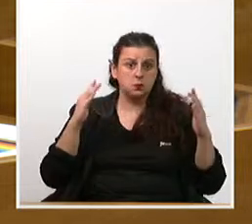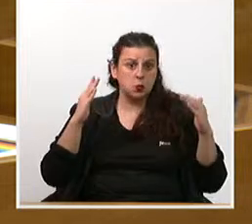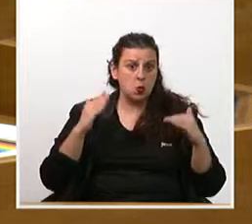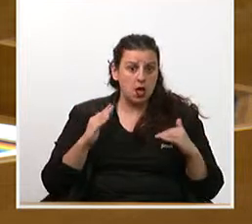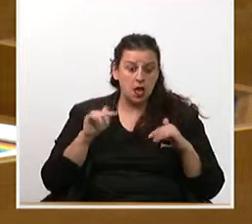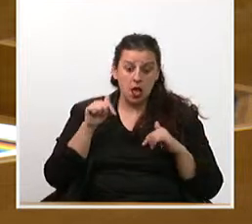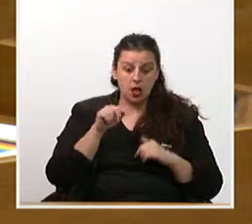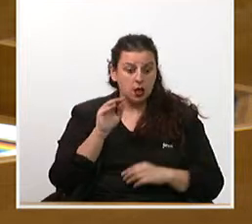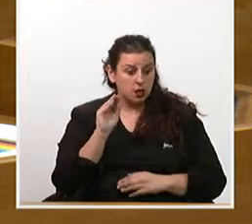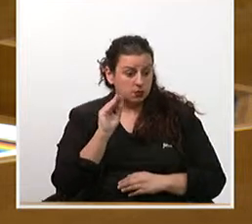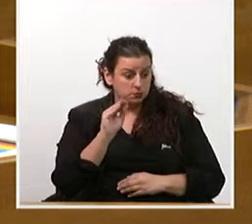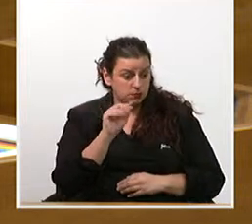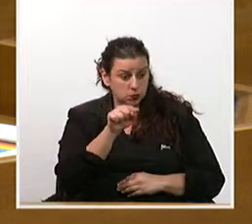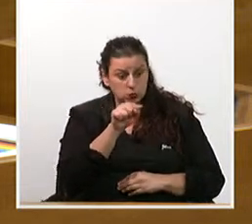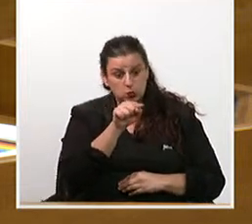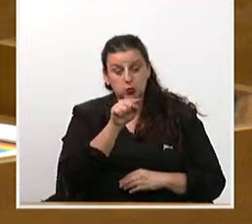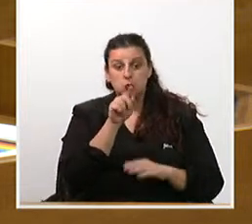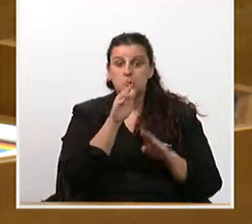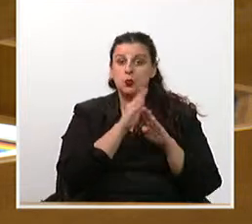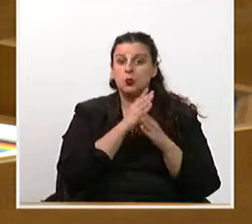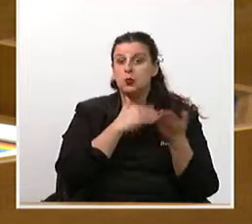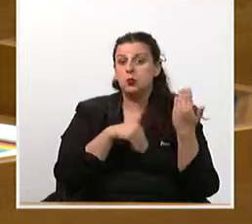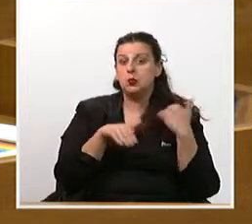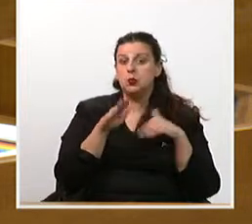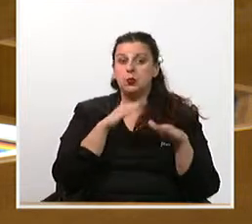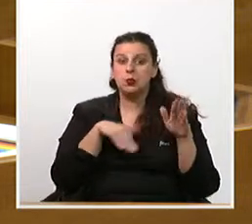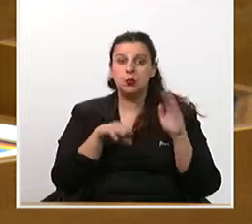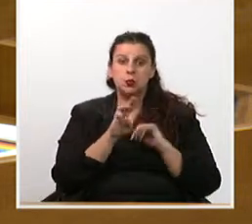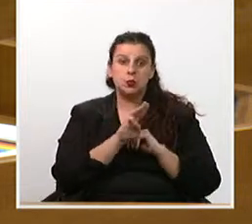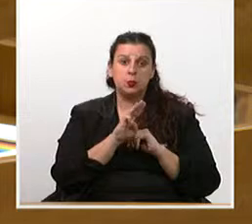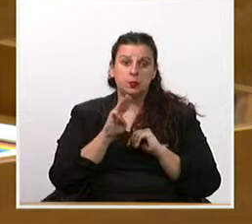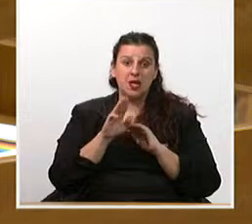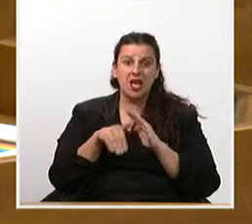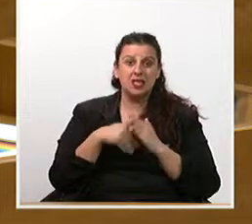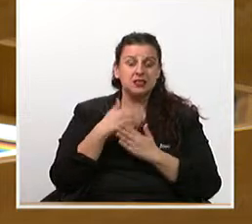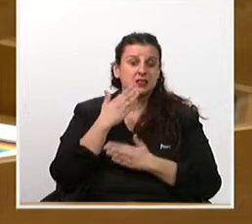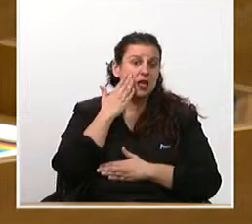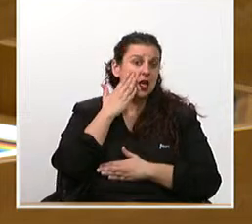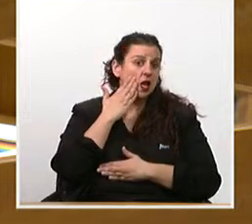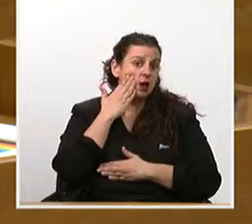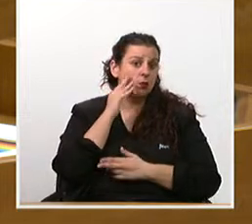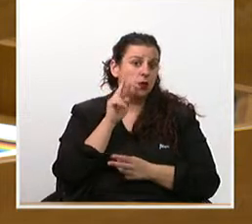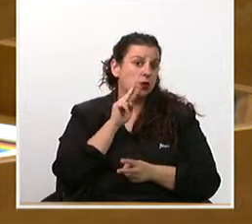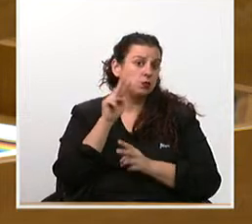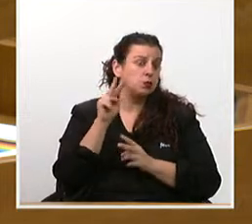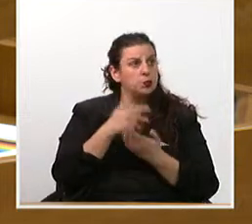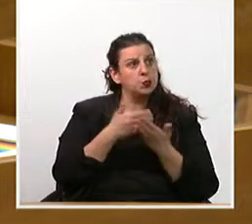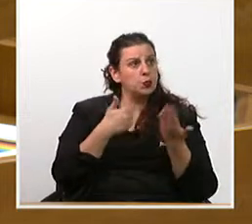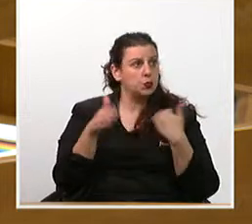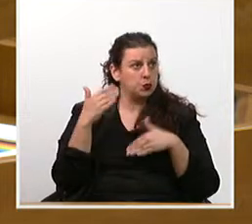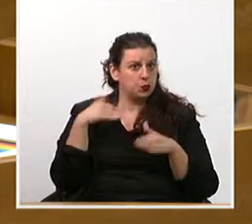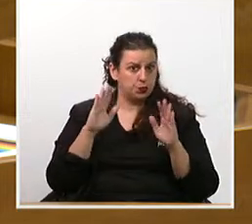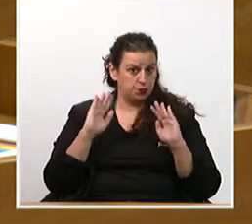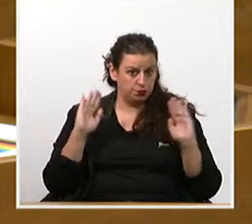preguntar yar de señor del PP incl la señora camarero va justificar